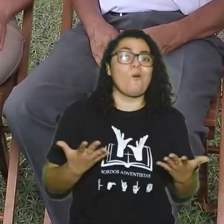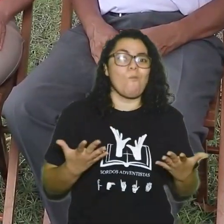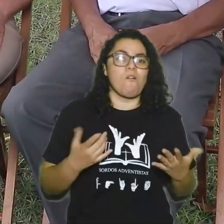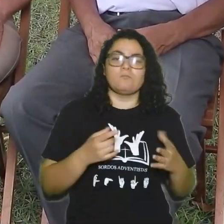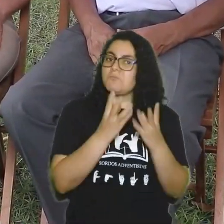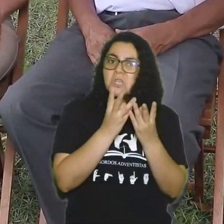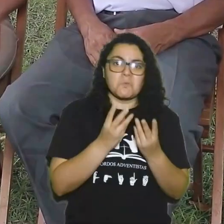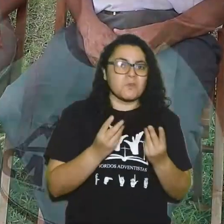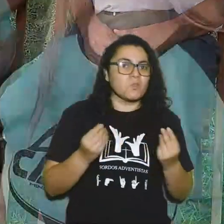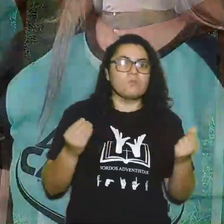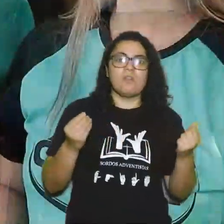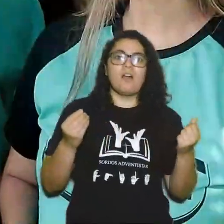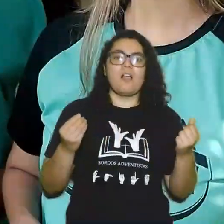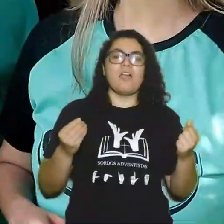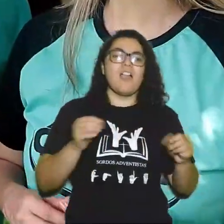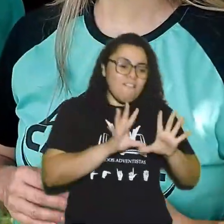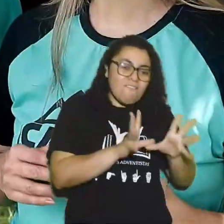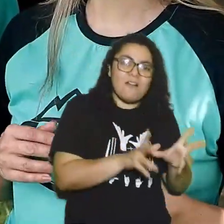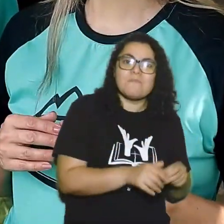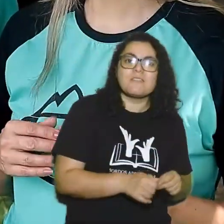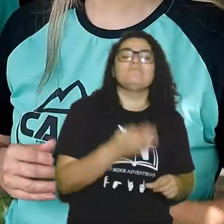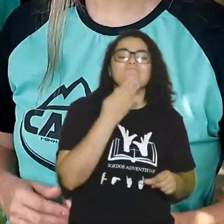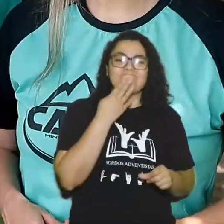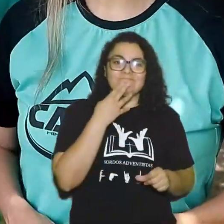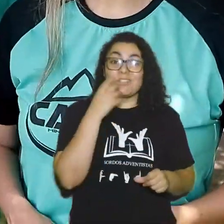familiar y financiera.